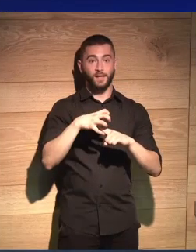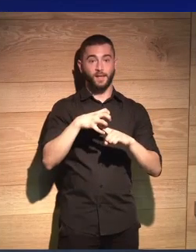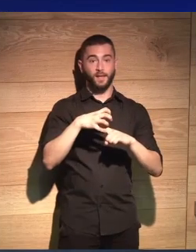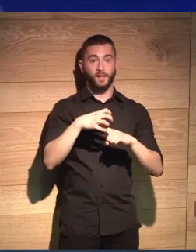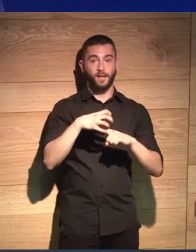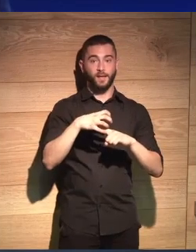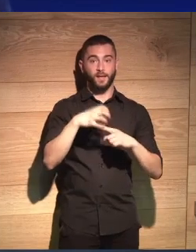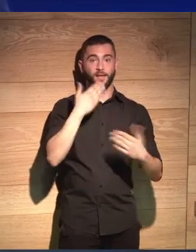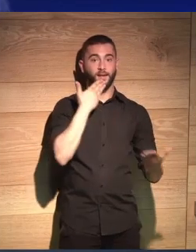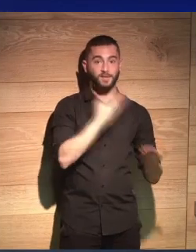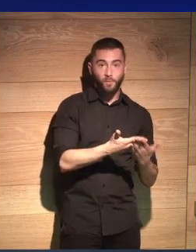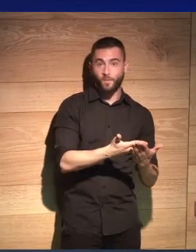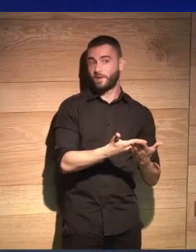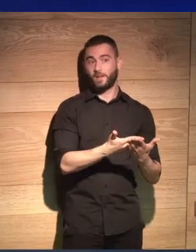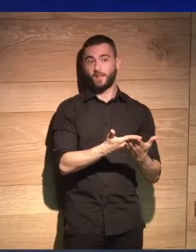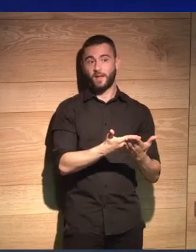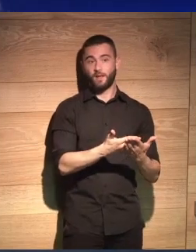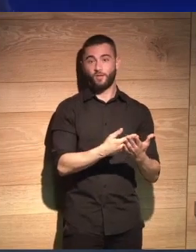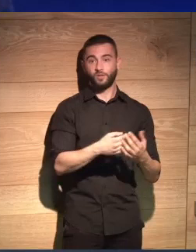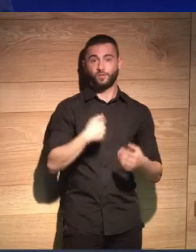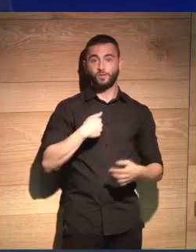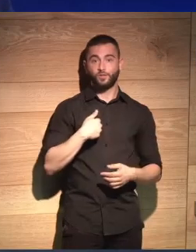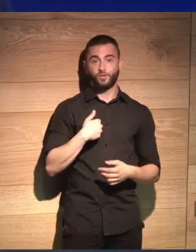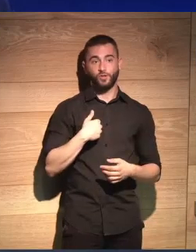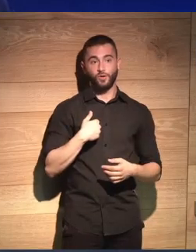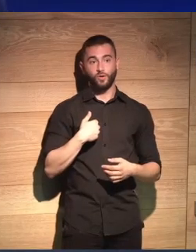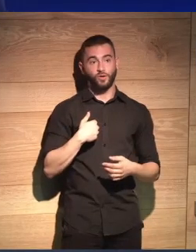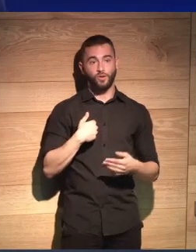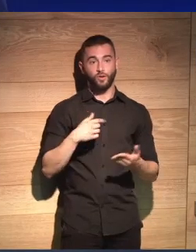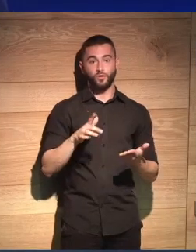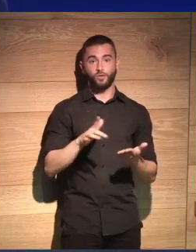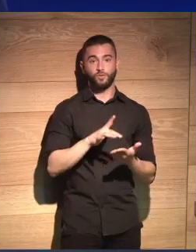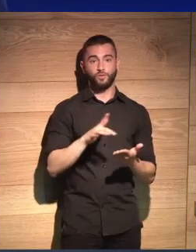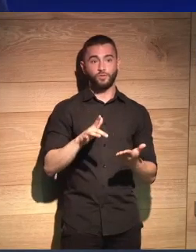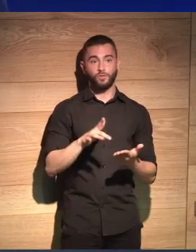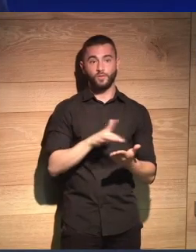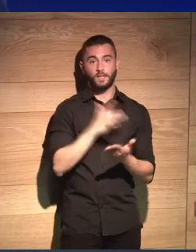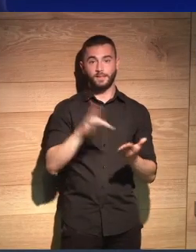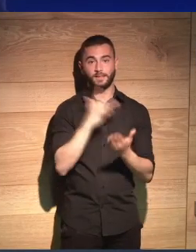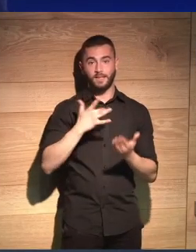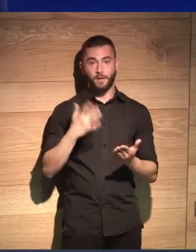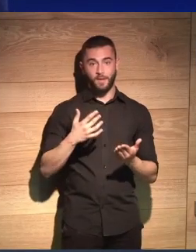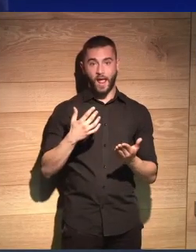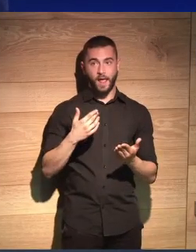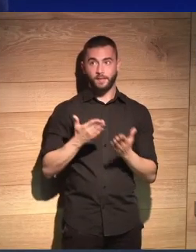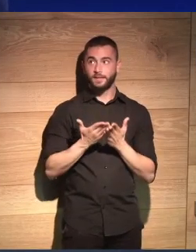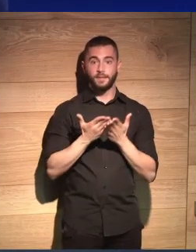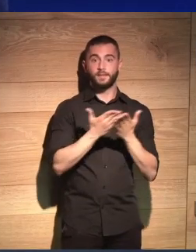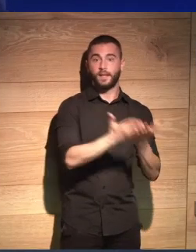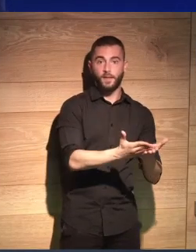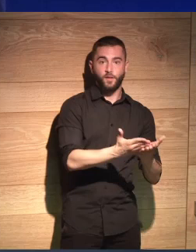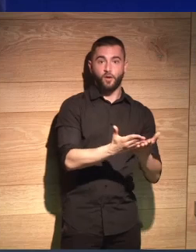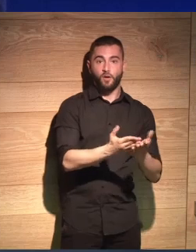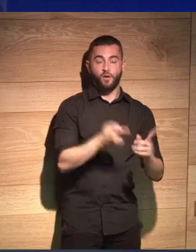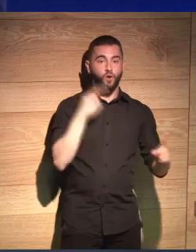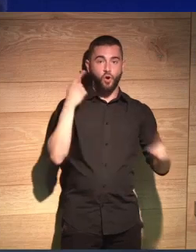teléfono para que estuviera no ahí presente, sino viendo alguna otra forma de entretenimiento. O sea, sí, ¿qué